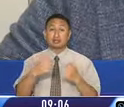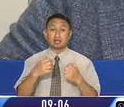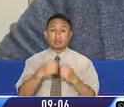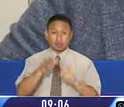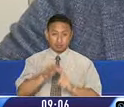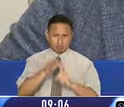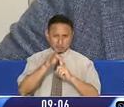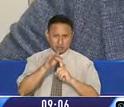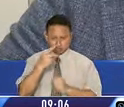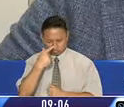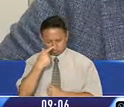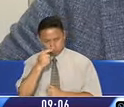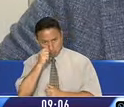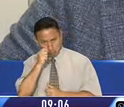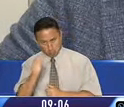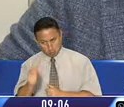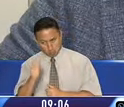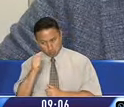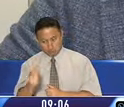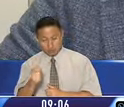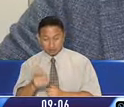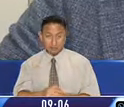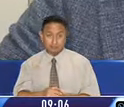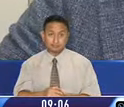de observación, algo específico,